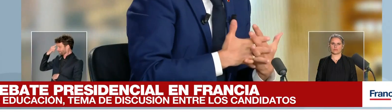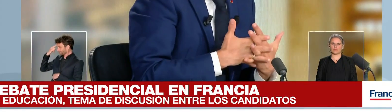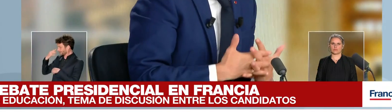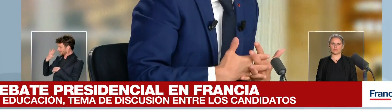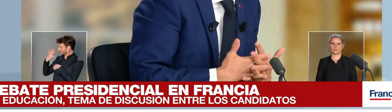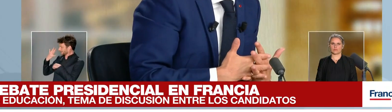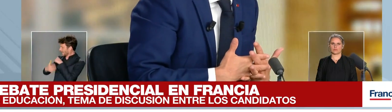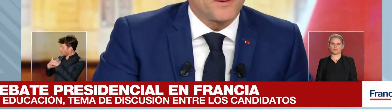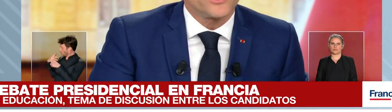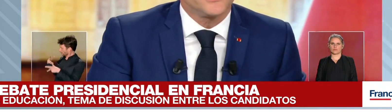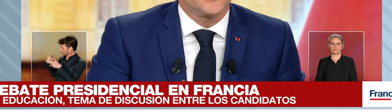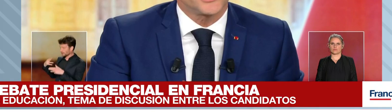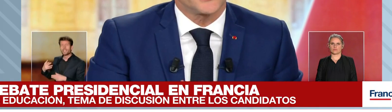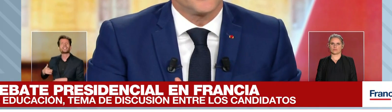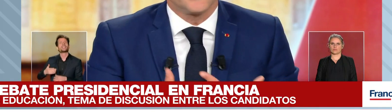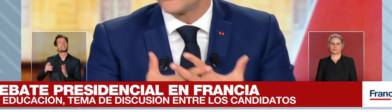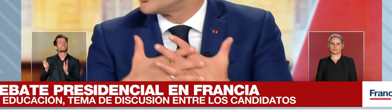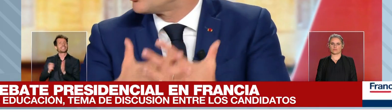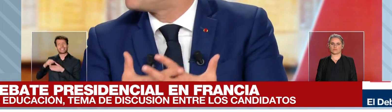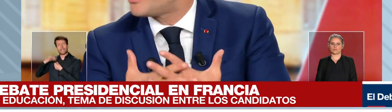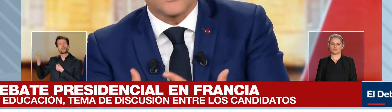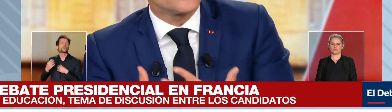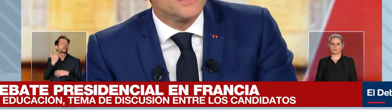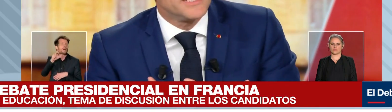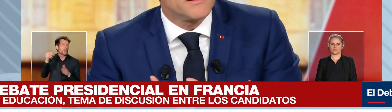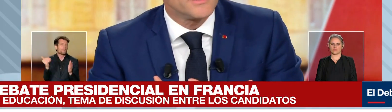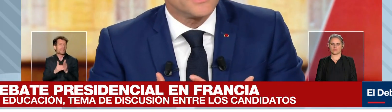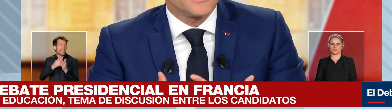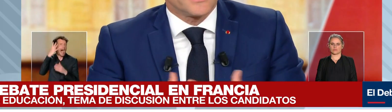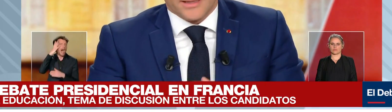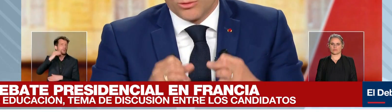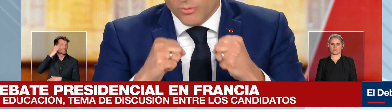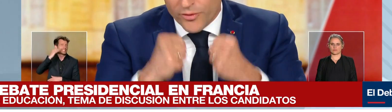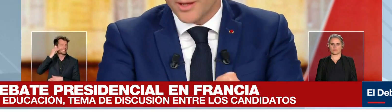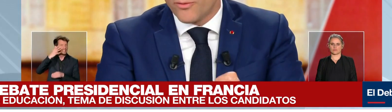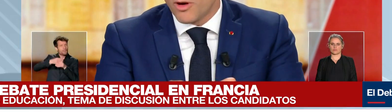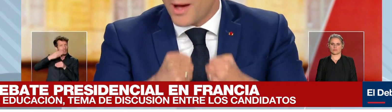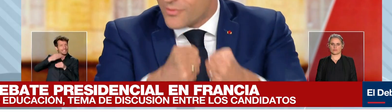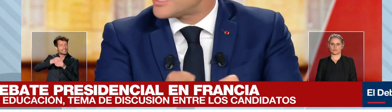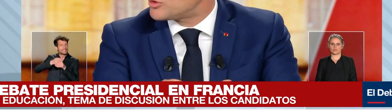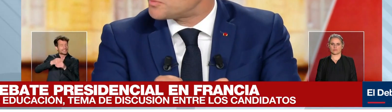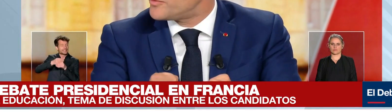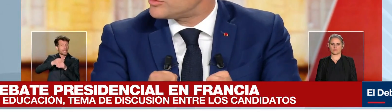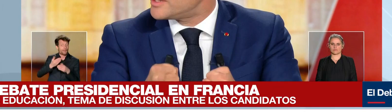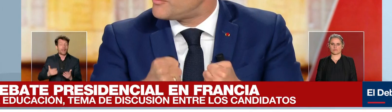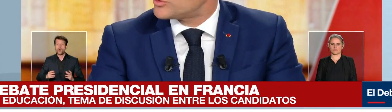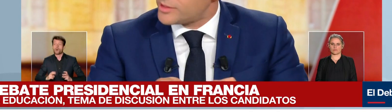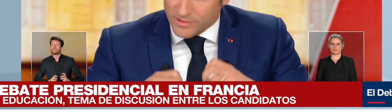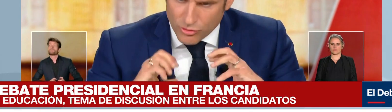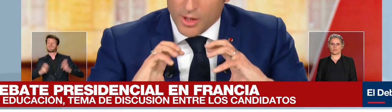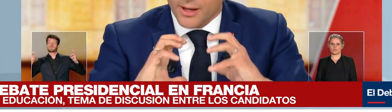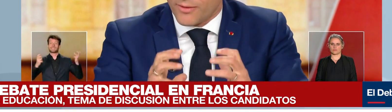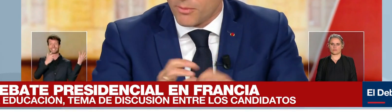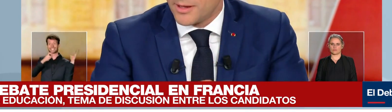aprendizaje. Cuando me eligieron había menos de 300.000 aprendices y hoy hay más de 710.000. Y tuvimos